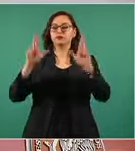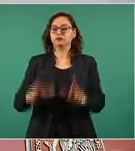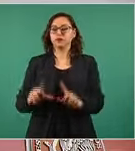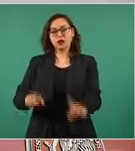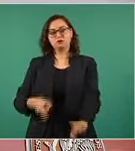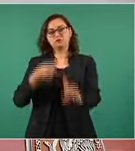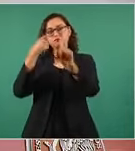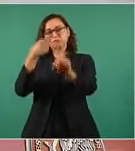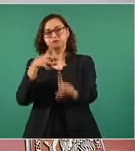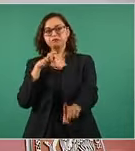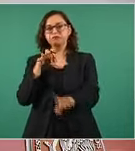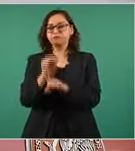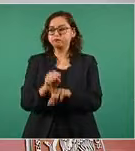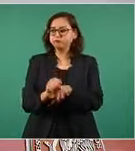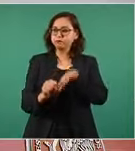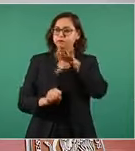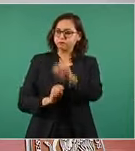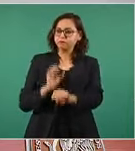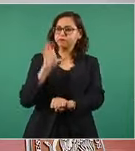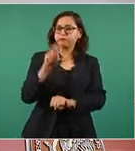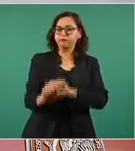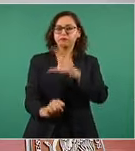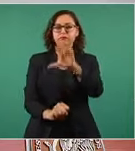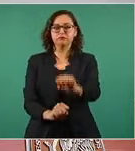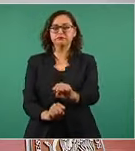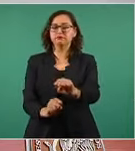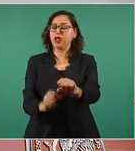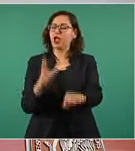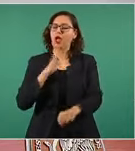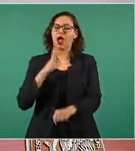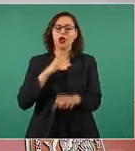muchos servidores públicos,